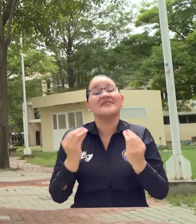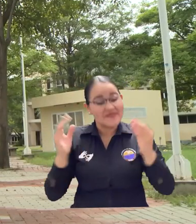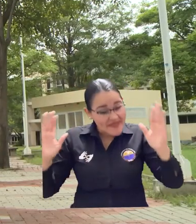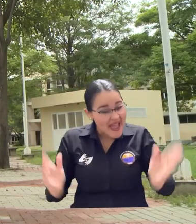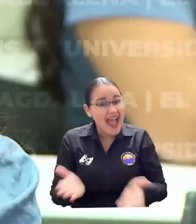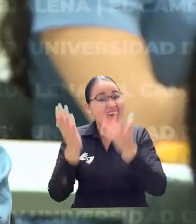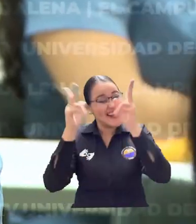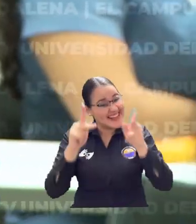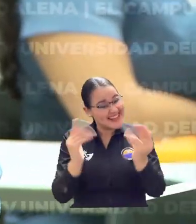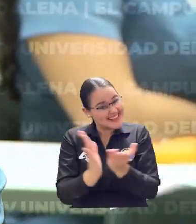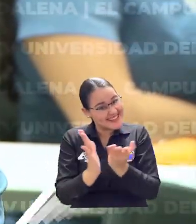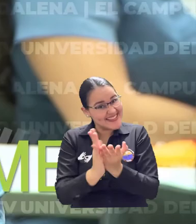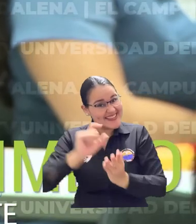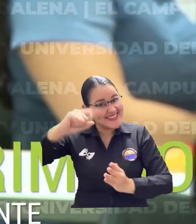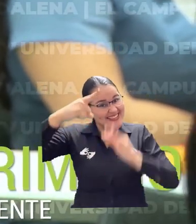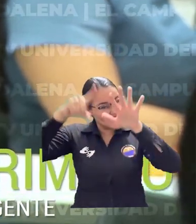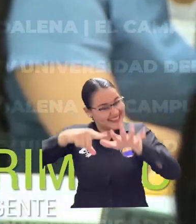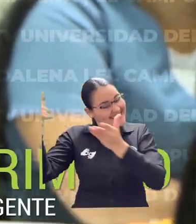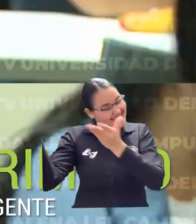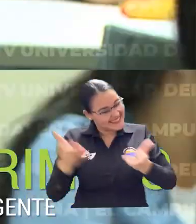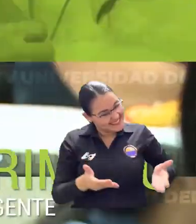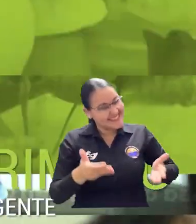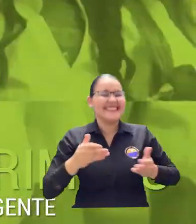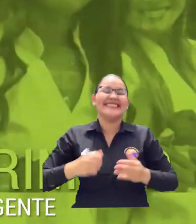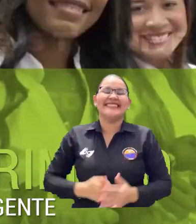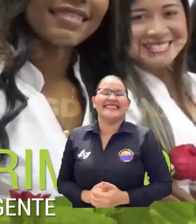nuevos estudiantes.